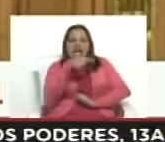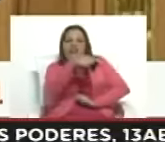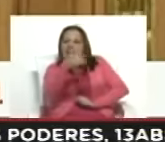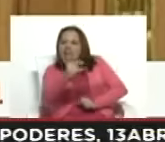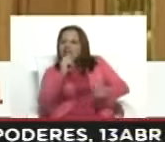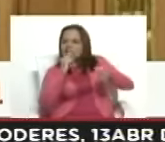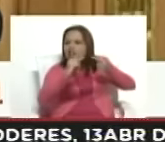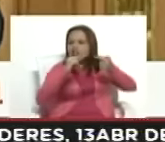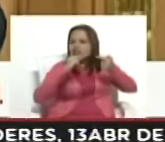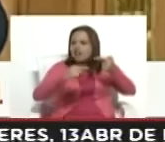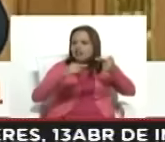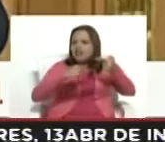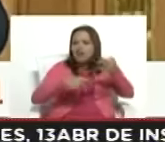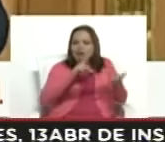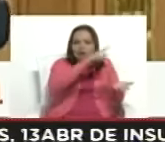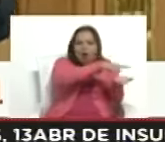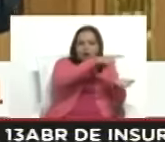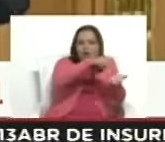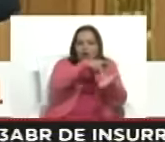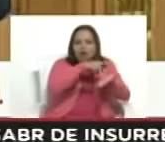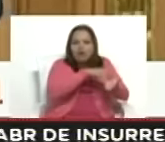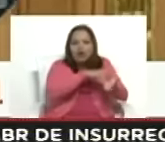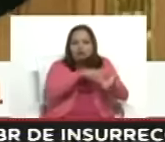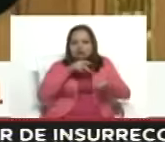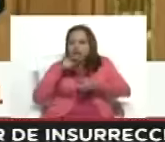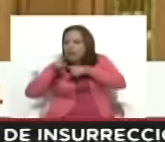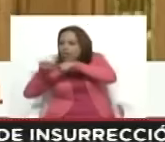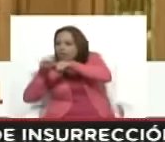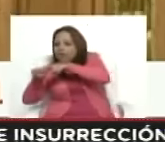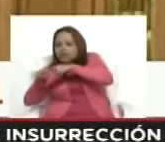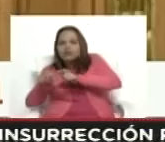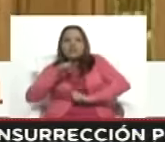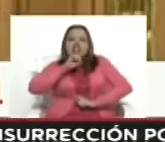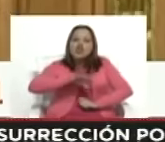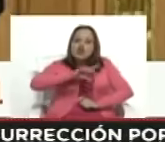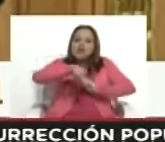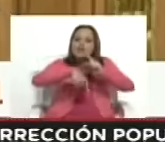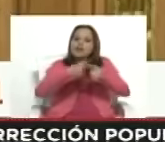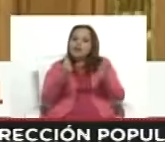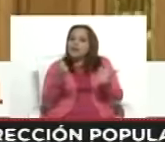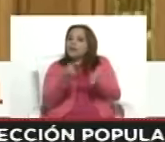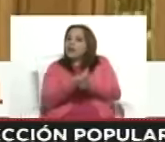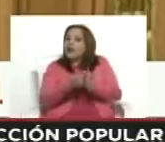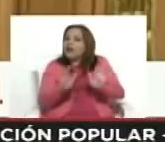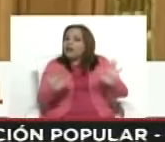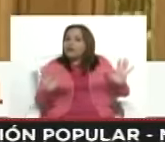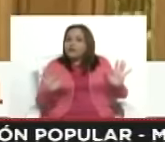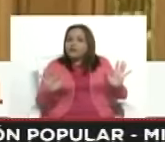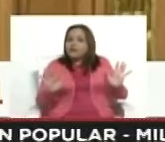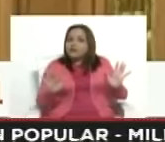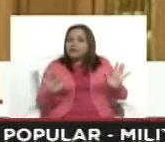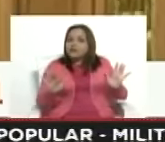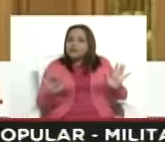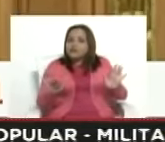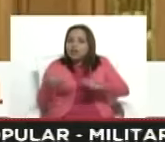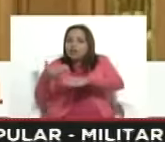aquí está tal, la historia se las va a cobrar, y se irán un poquito más allá del